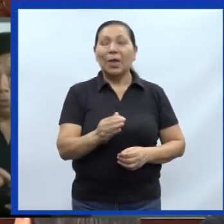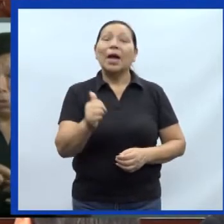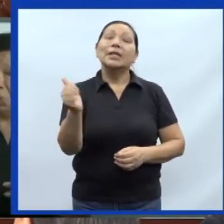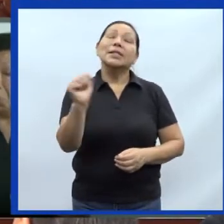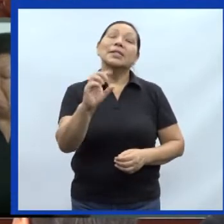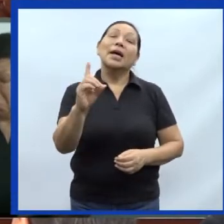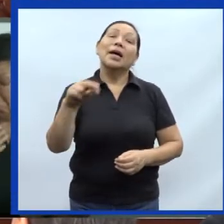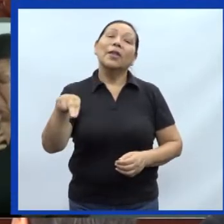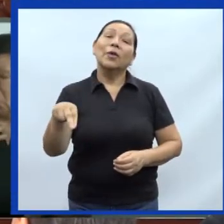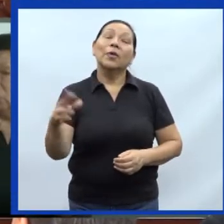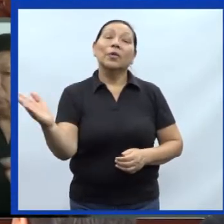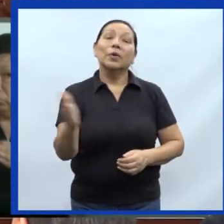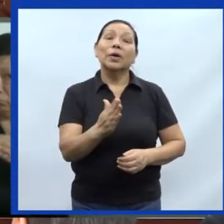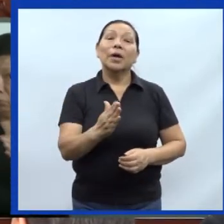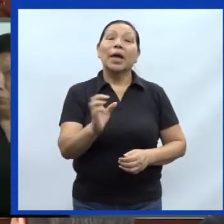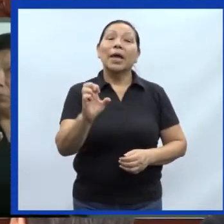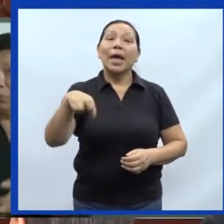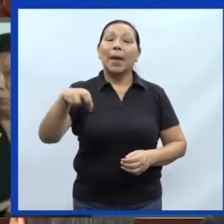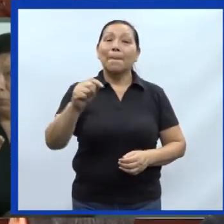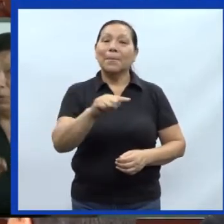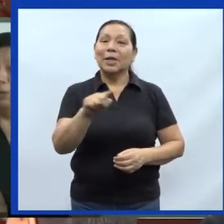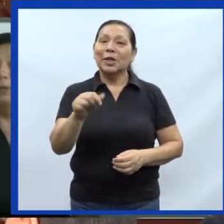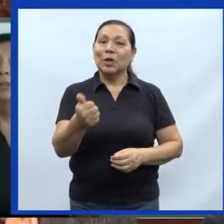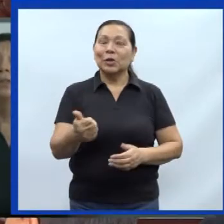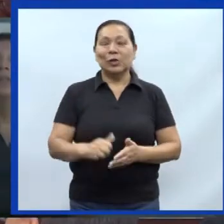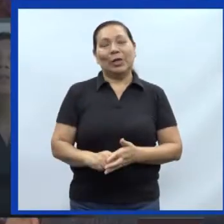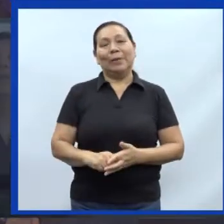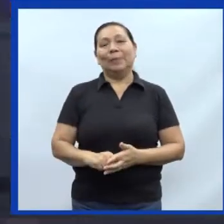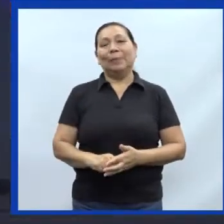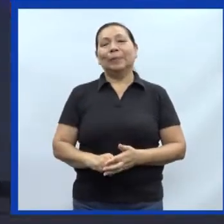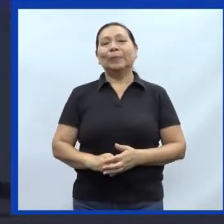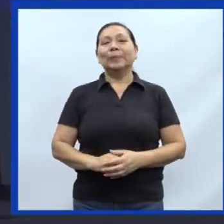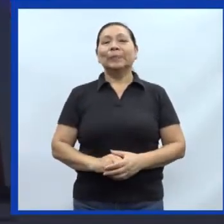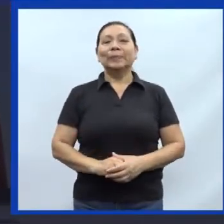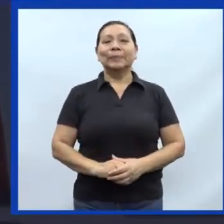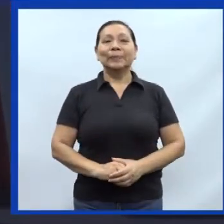Ardón de Taboada y Eloy Espinosa Saldaña Barrera.